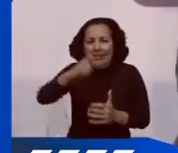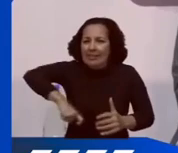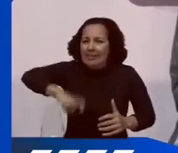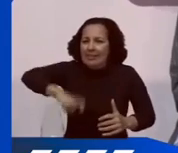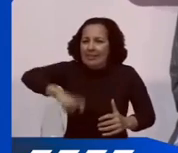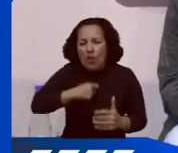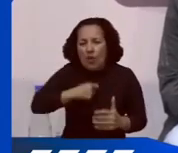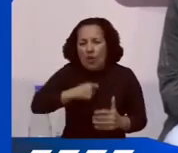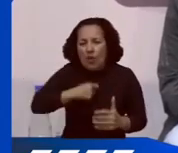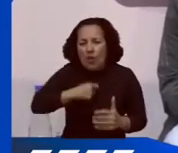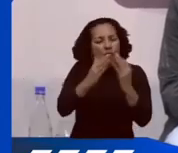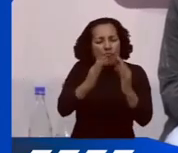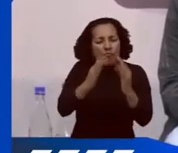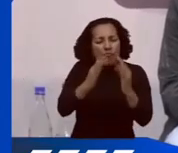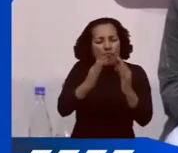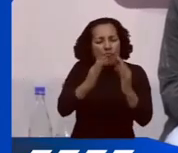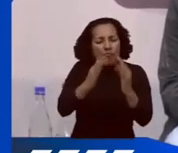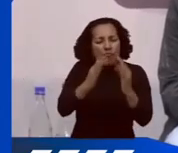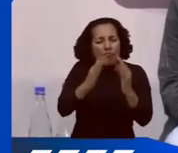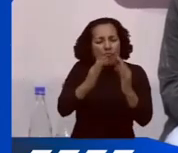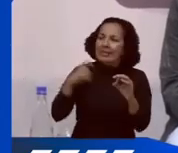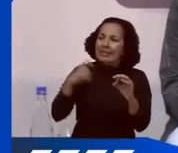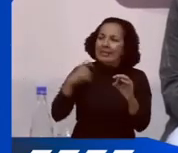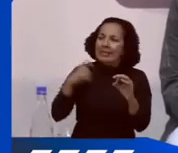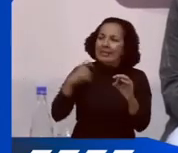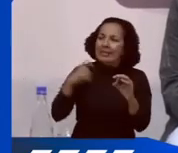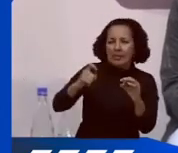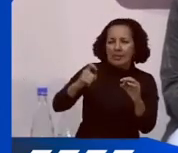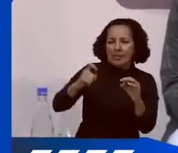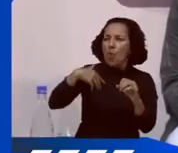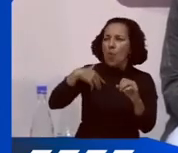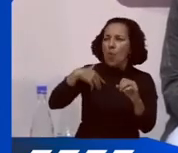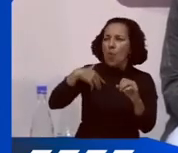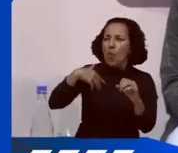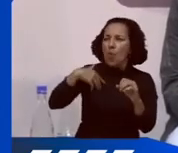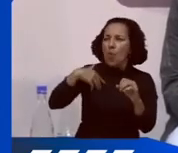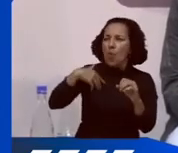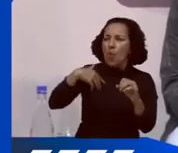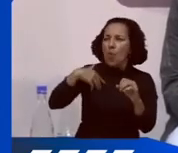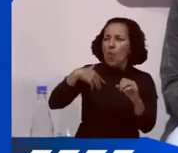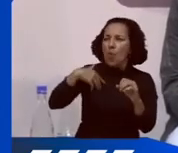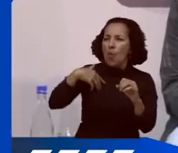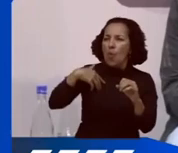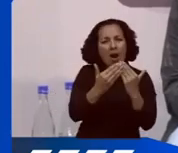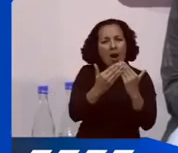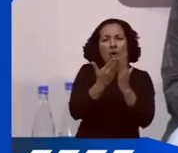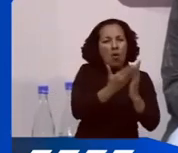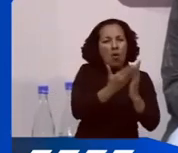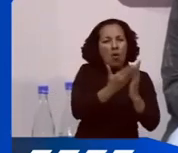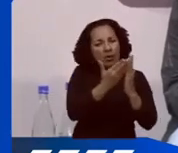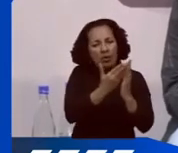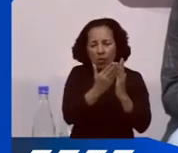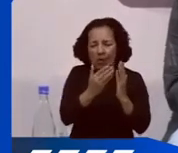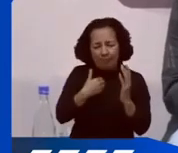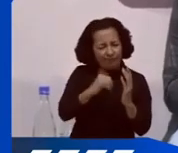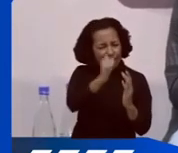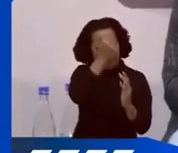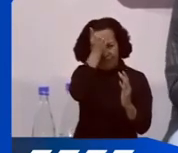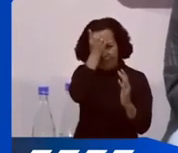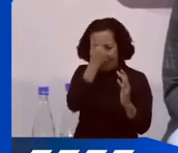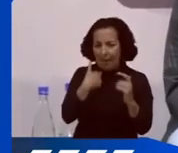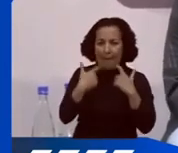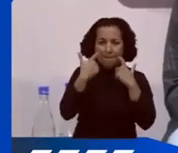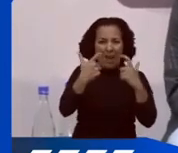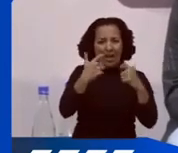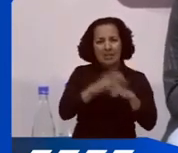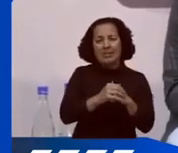Que la educación de calidad necesita poner al maestro y a las escuelas y colegios en el centro de la sociedad.